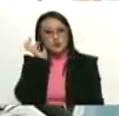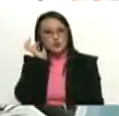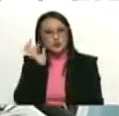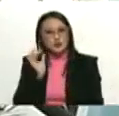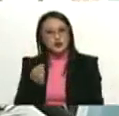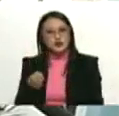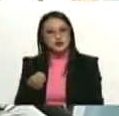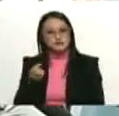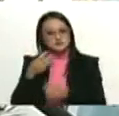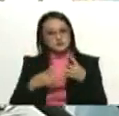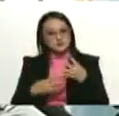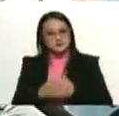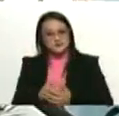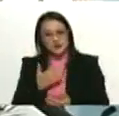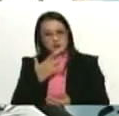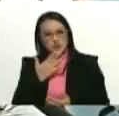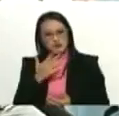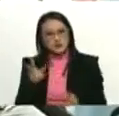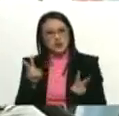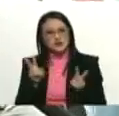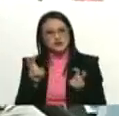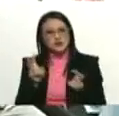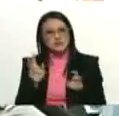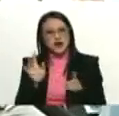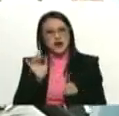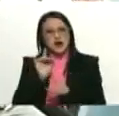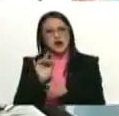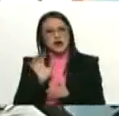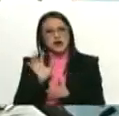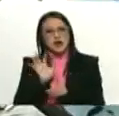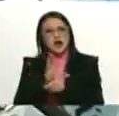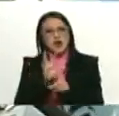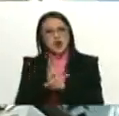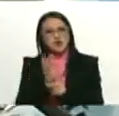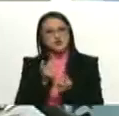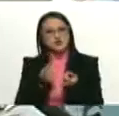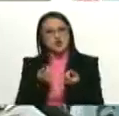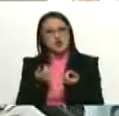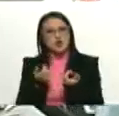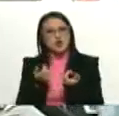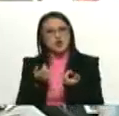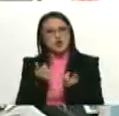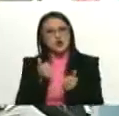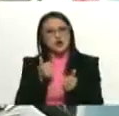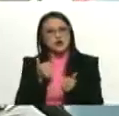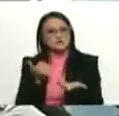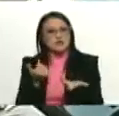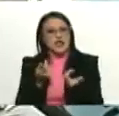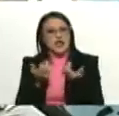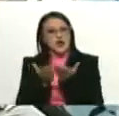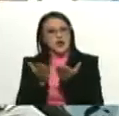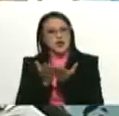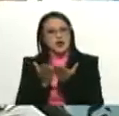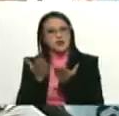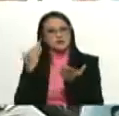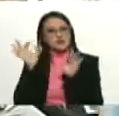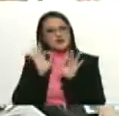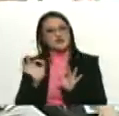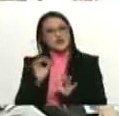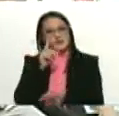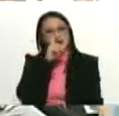etcétera. Por ejemplo, en el caso de acoso escolar, otra modalidad que hemos implementado desde el año